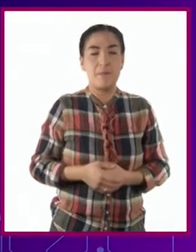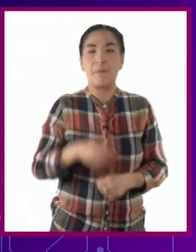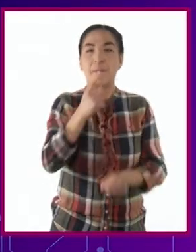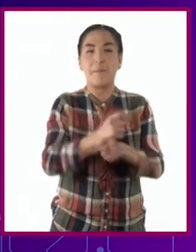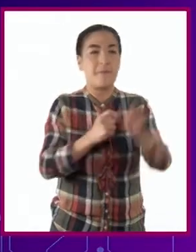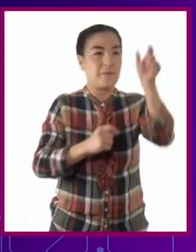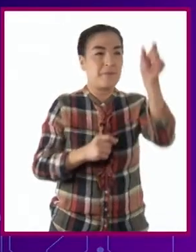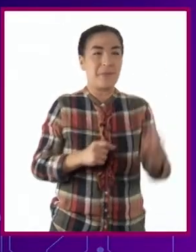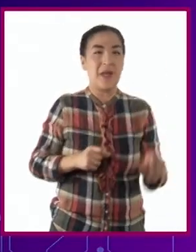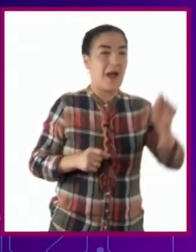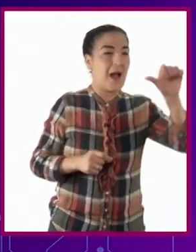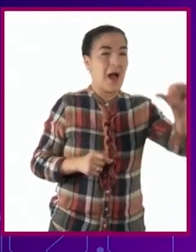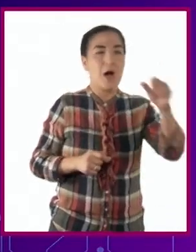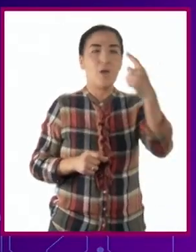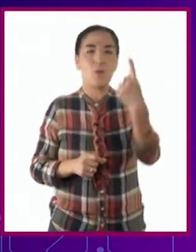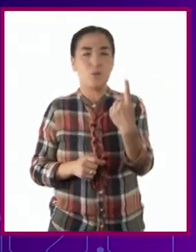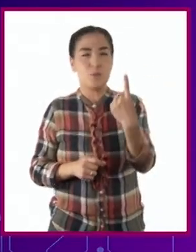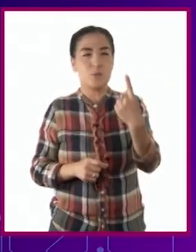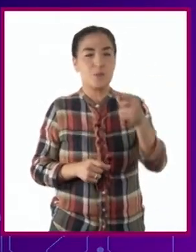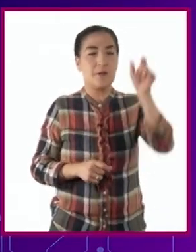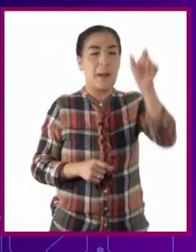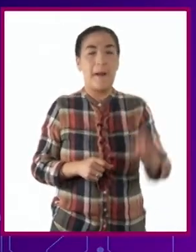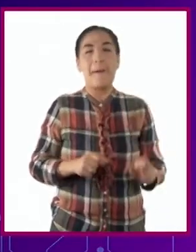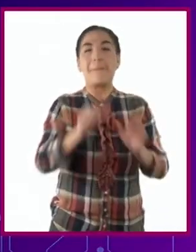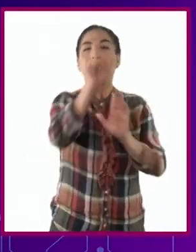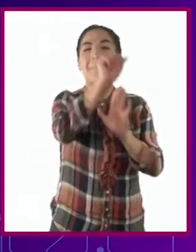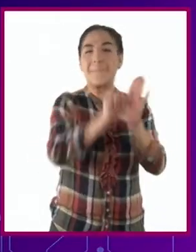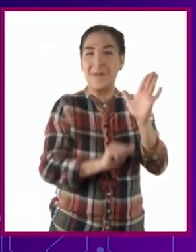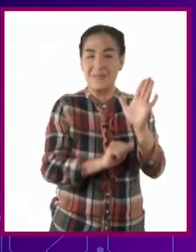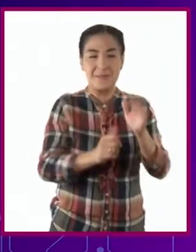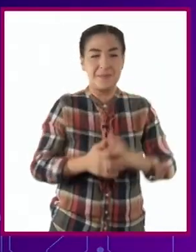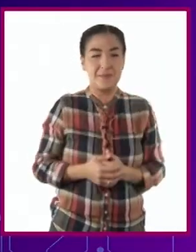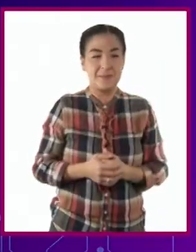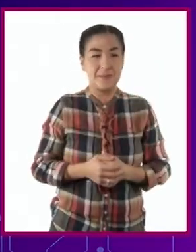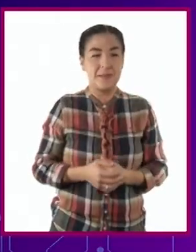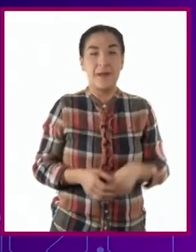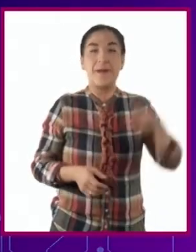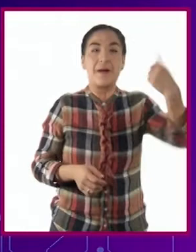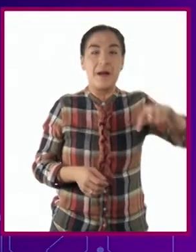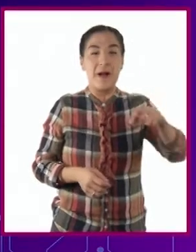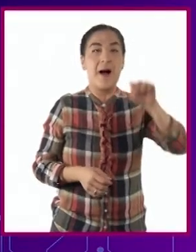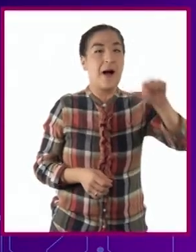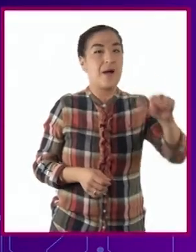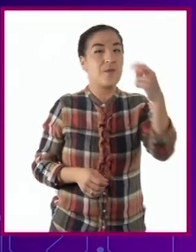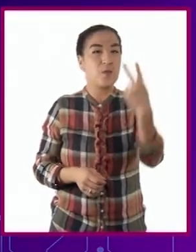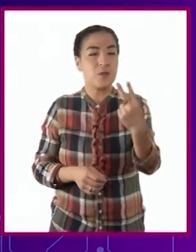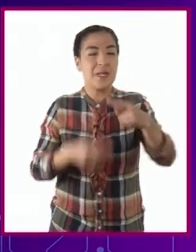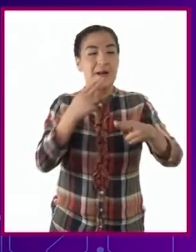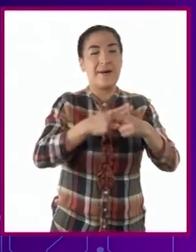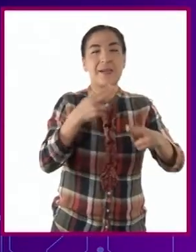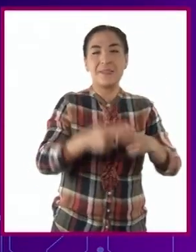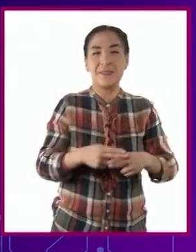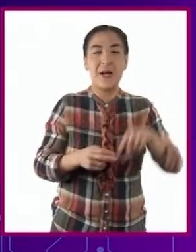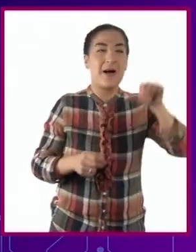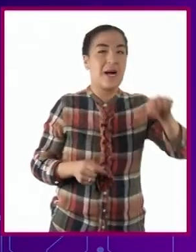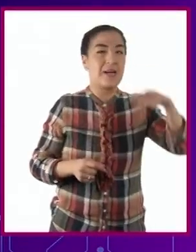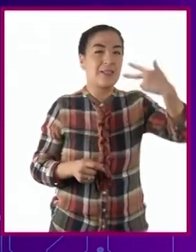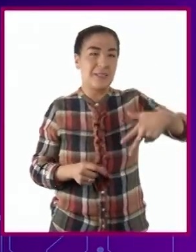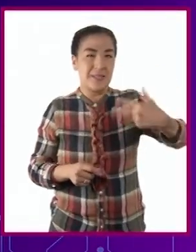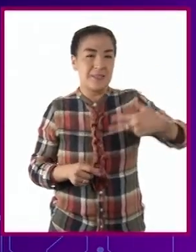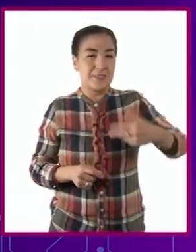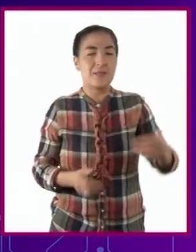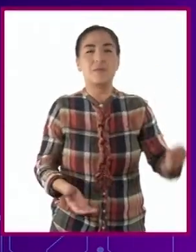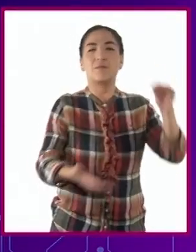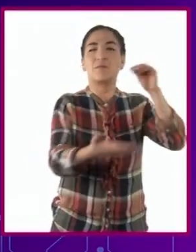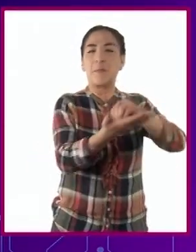A1. Anotamos la leyenda meses y a partir de la celda A2 hasta la celda A13 ubicamos